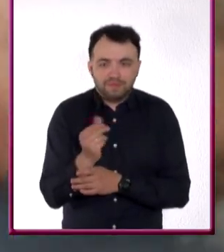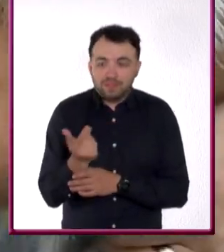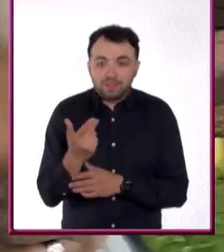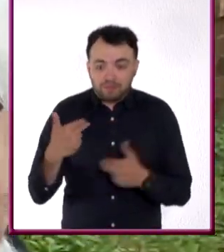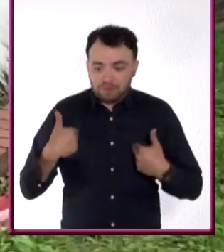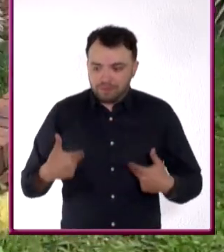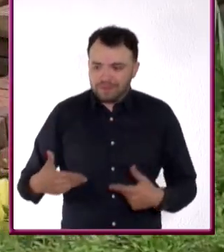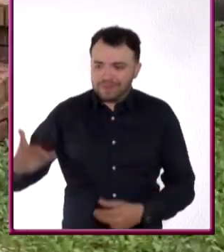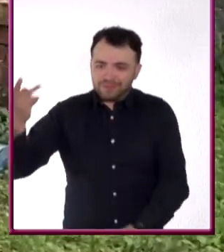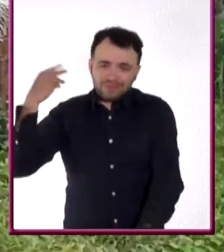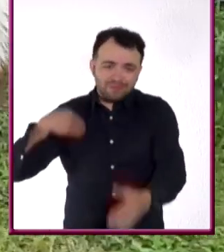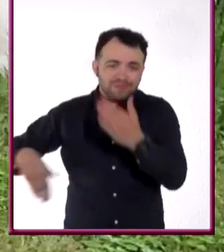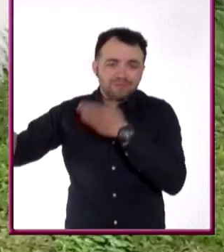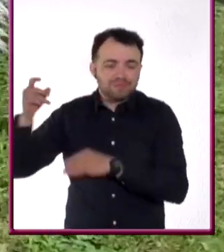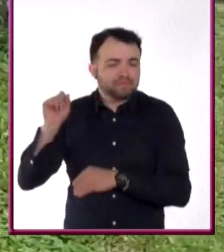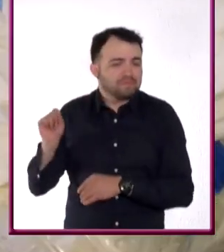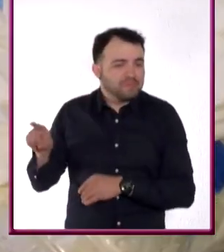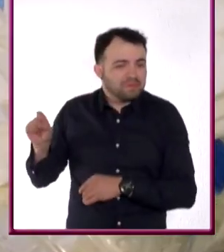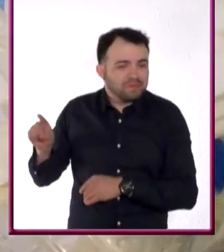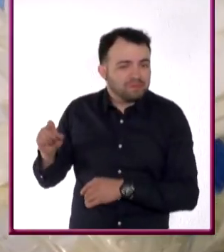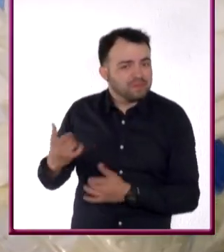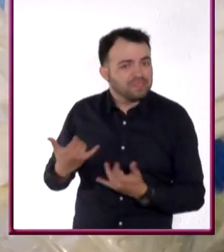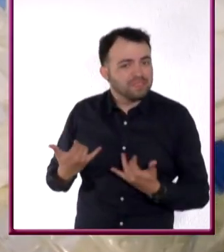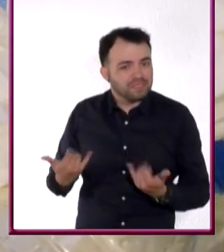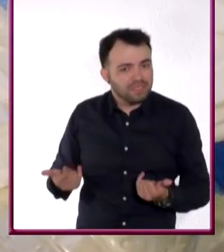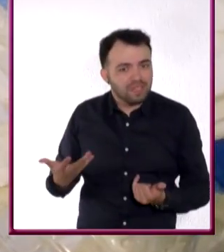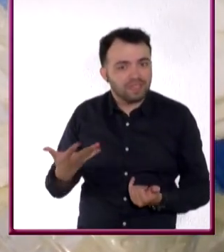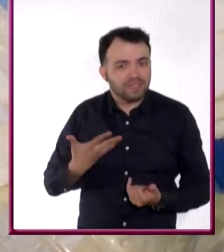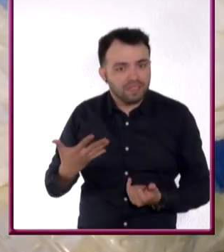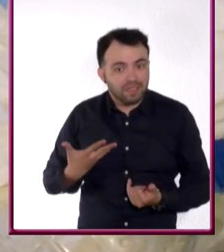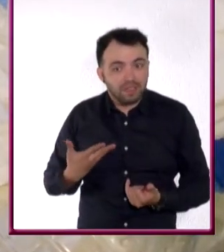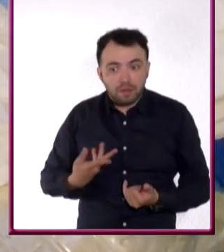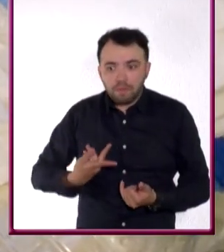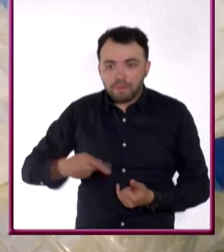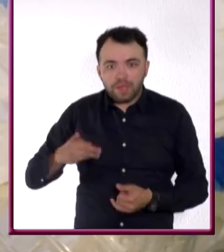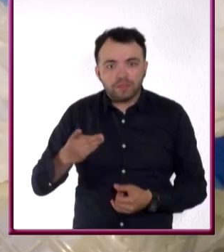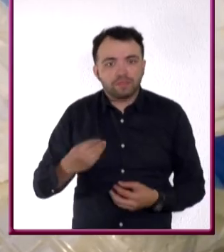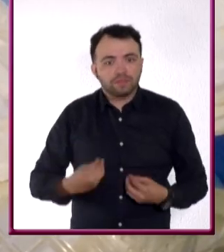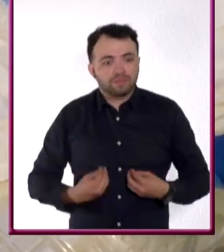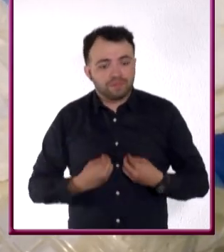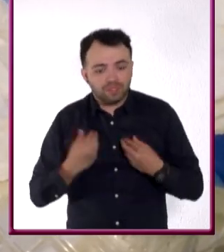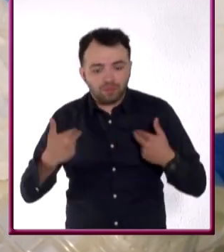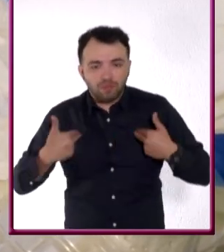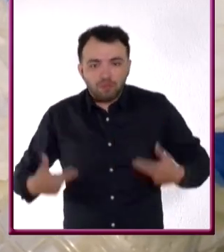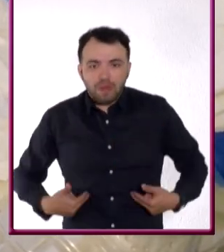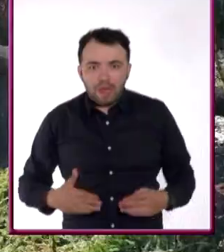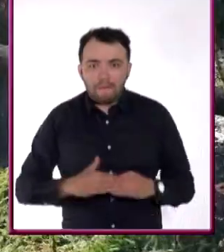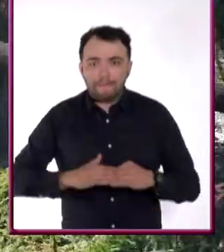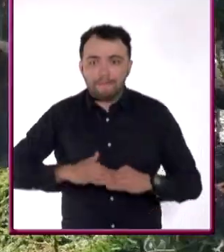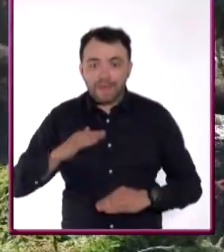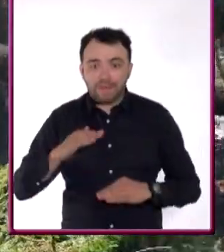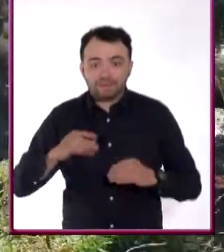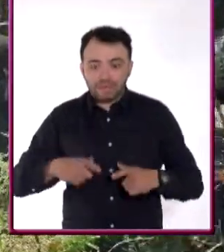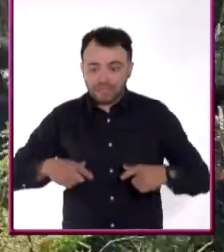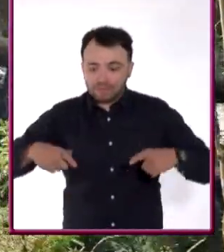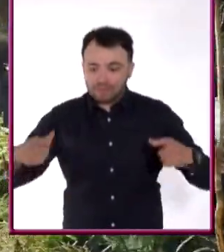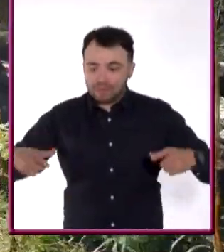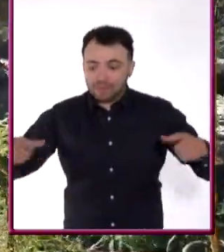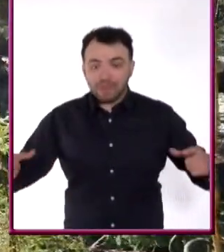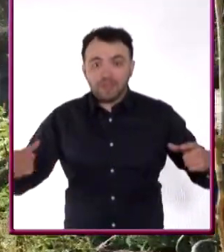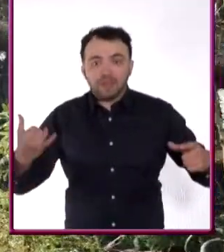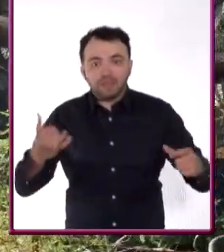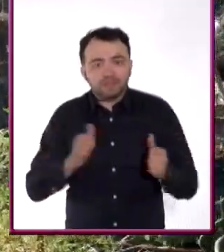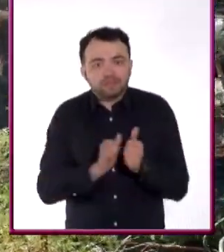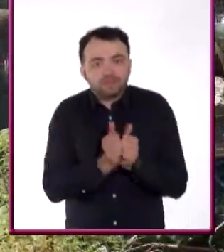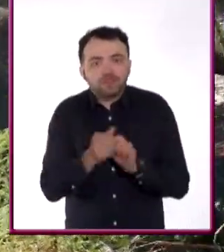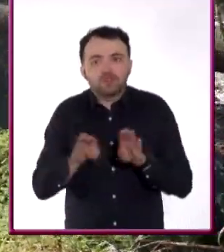tenido contacto con especies silvestres, pero cada vez somos más viviendo en el planeta y constantemente perturbamos